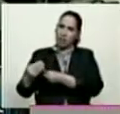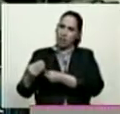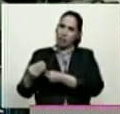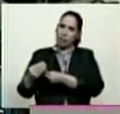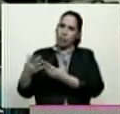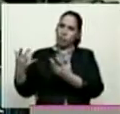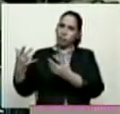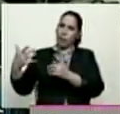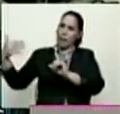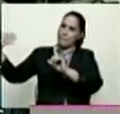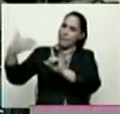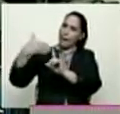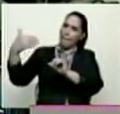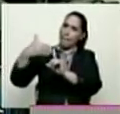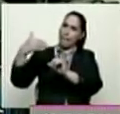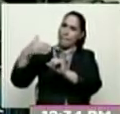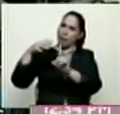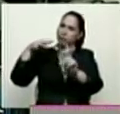guerra psicológica